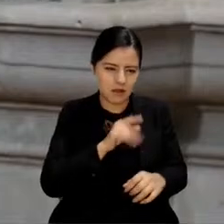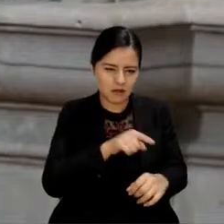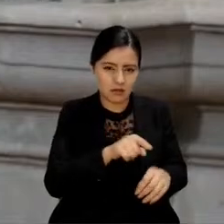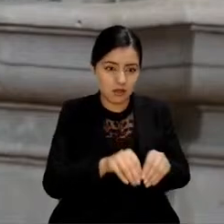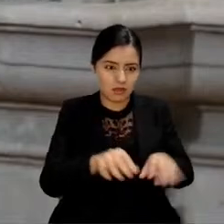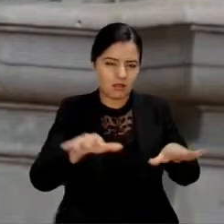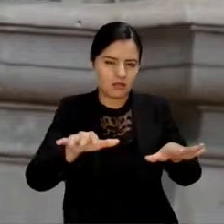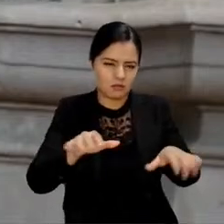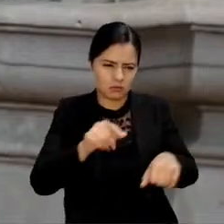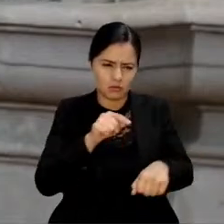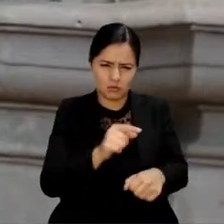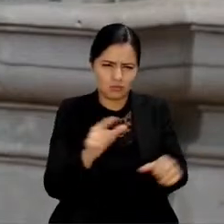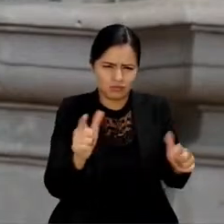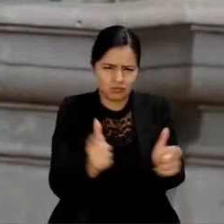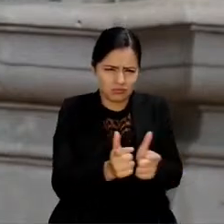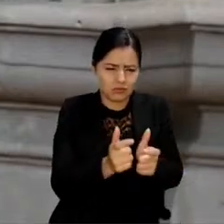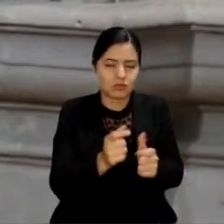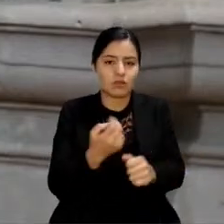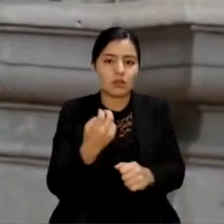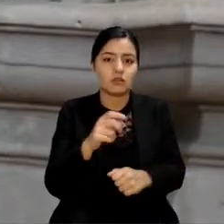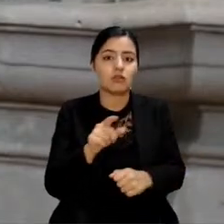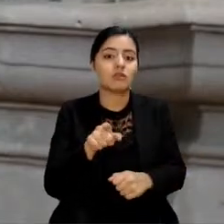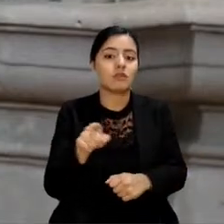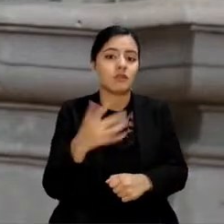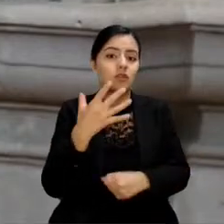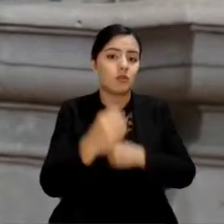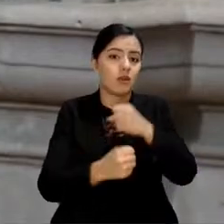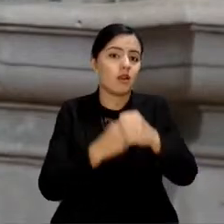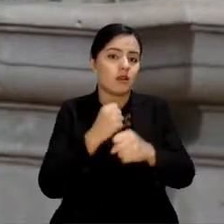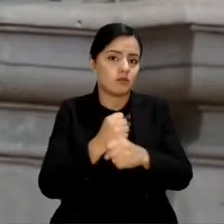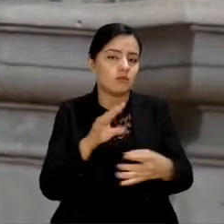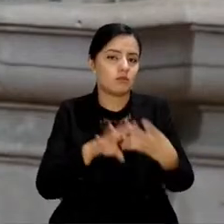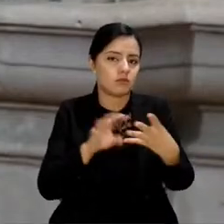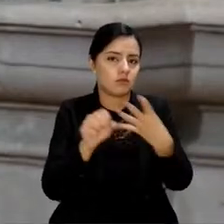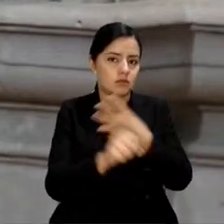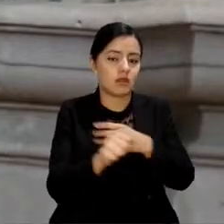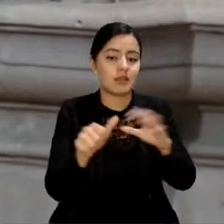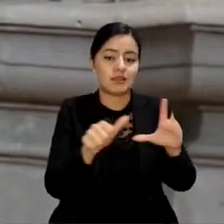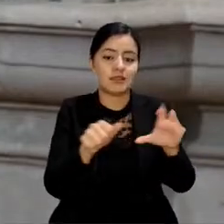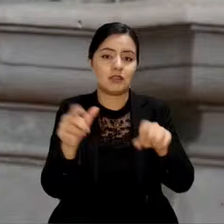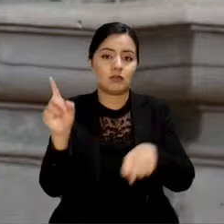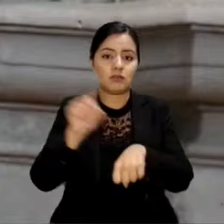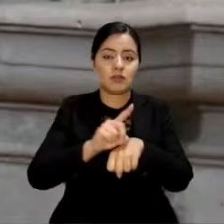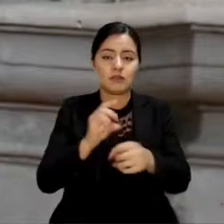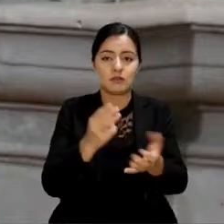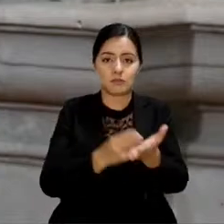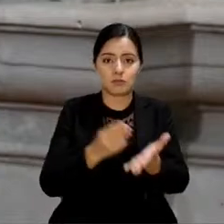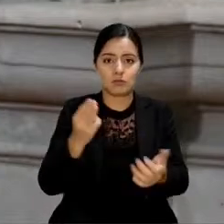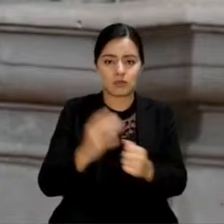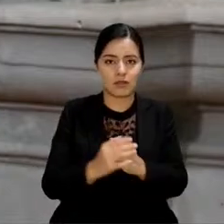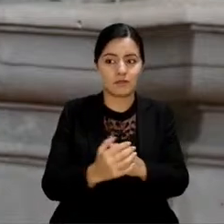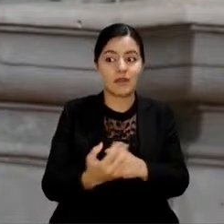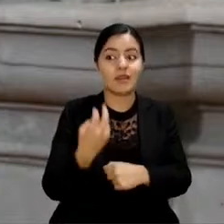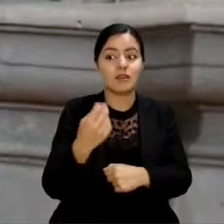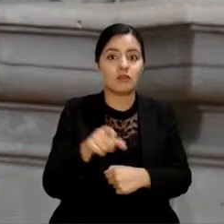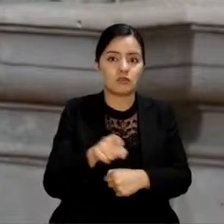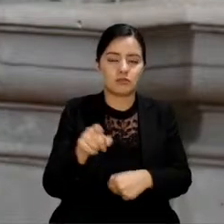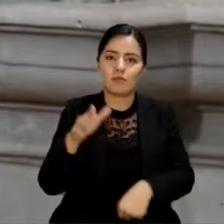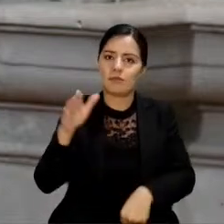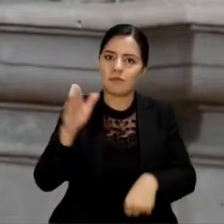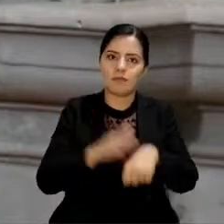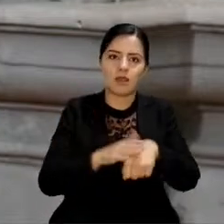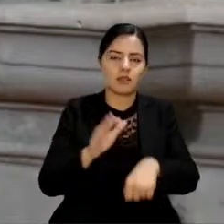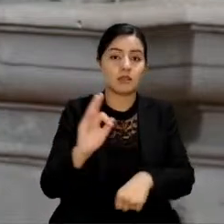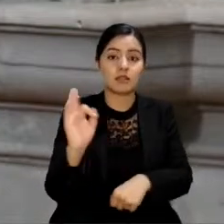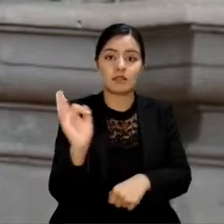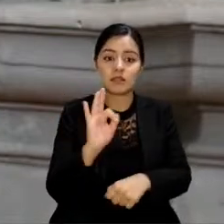de prisión y de 600 días de multa. Las penas contenidas en este capítulo se incrementarán hasta en una mitad